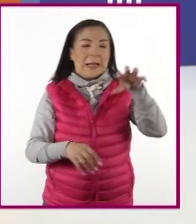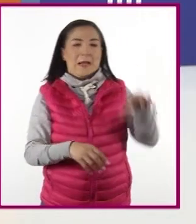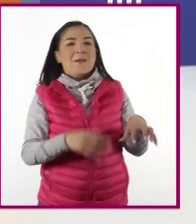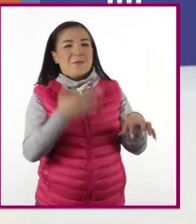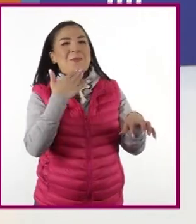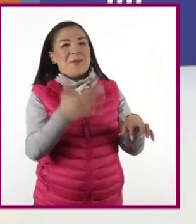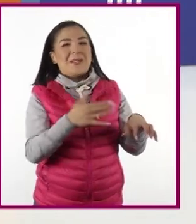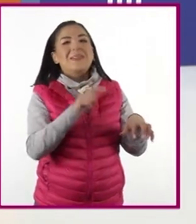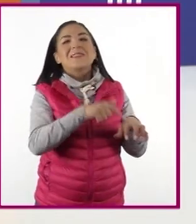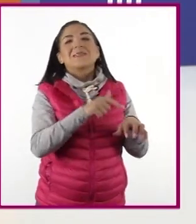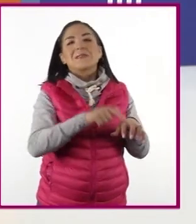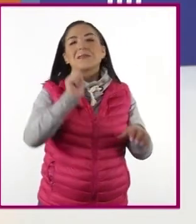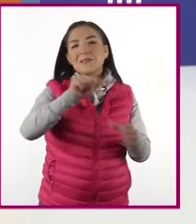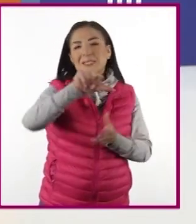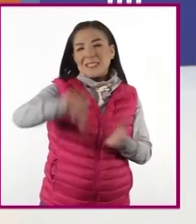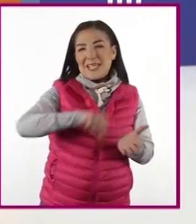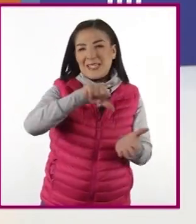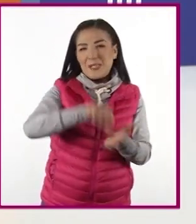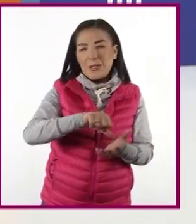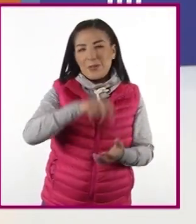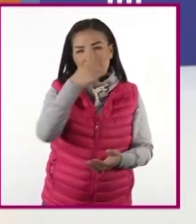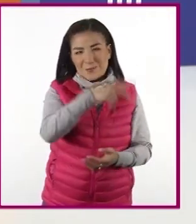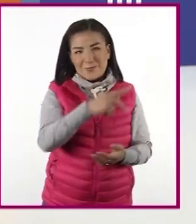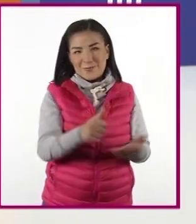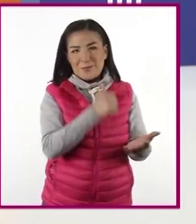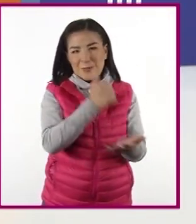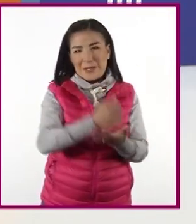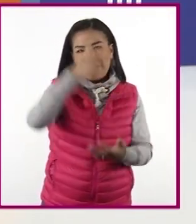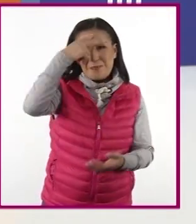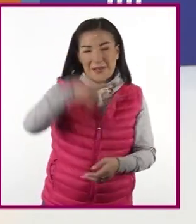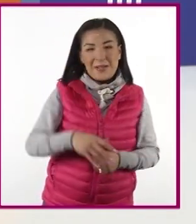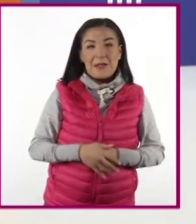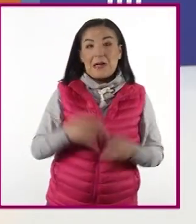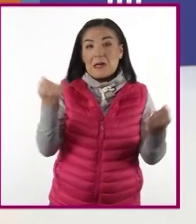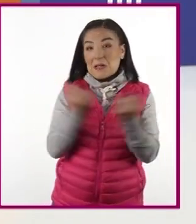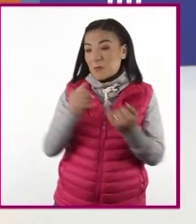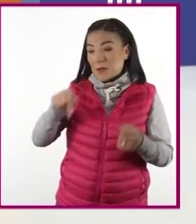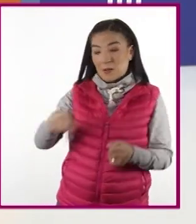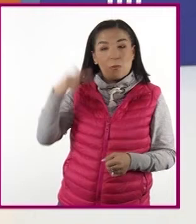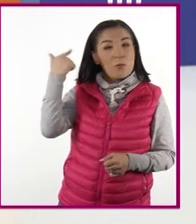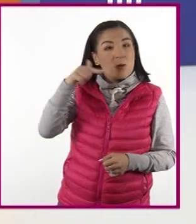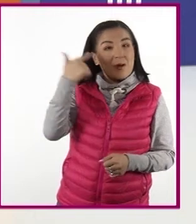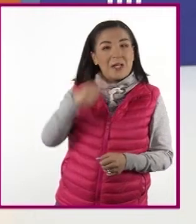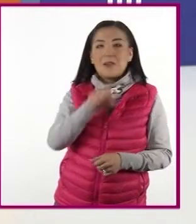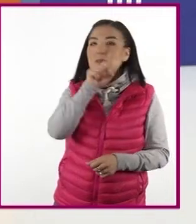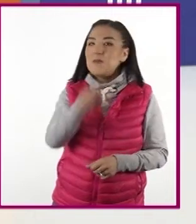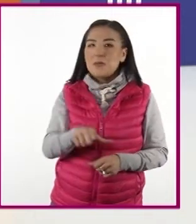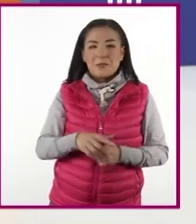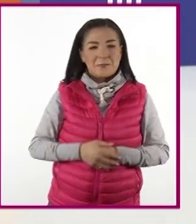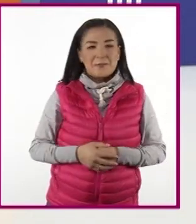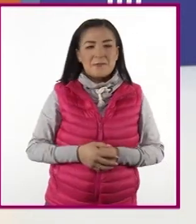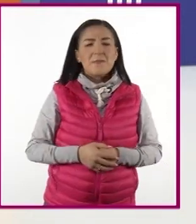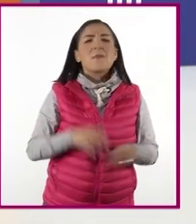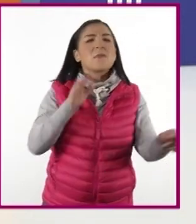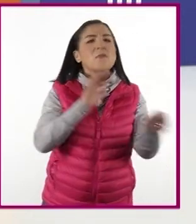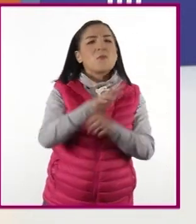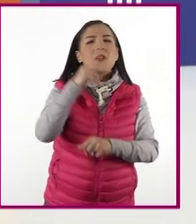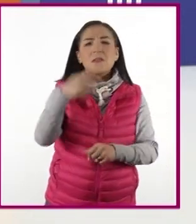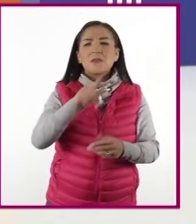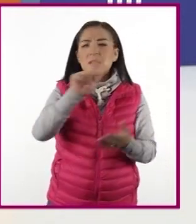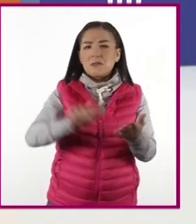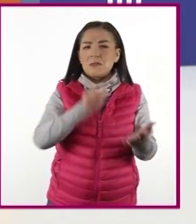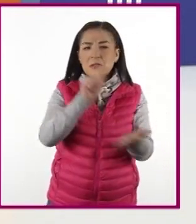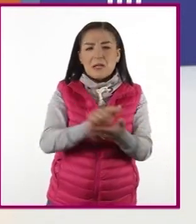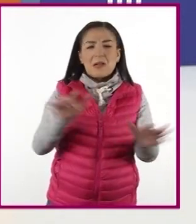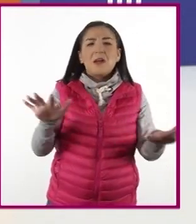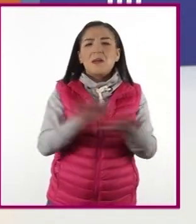la más céntrica, de la ciudad. Lo mismo sucedió en el caso de Guadalajara. Lo que más destaca de estas reformas fue